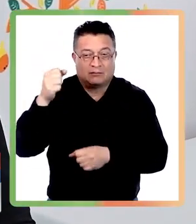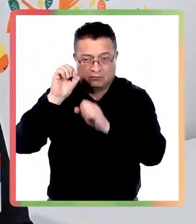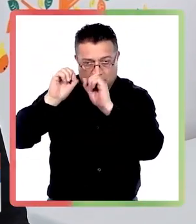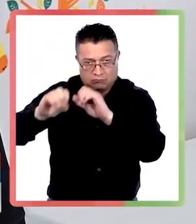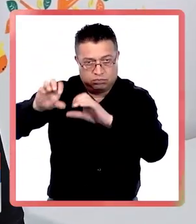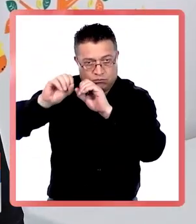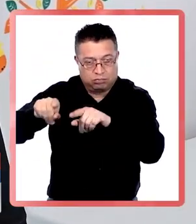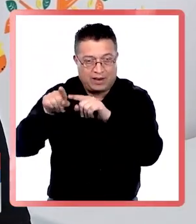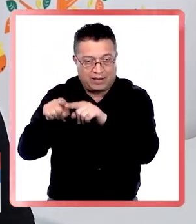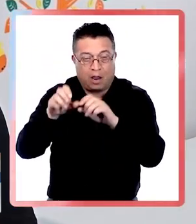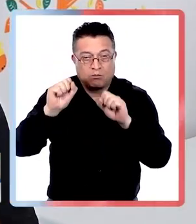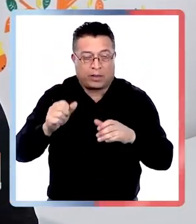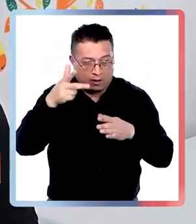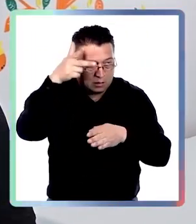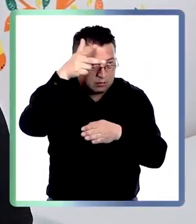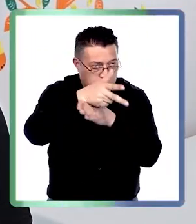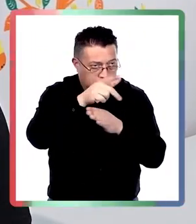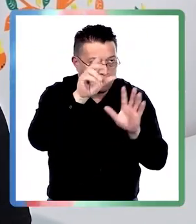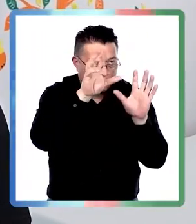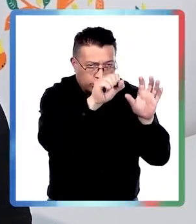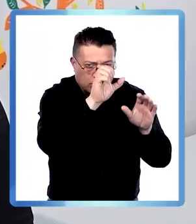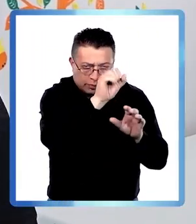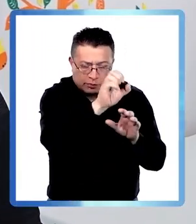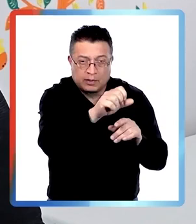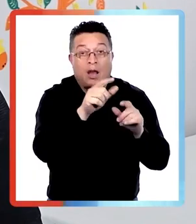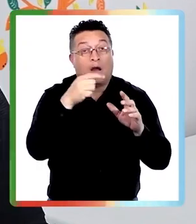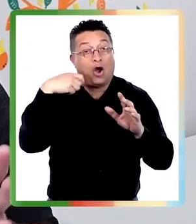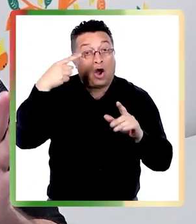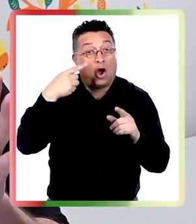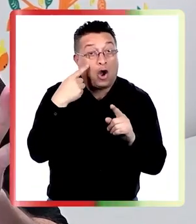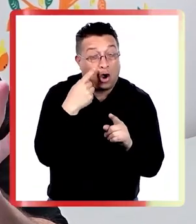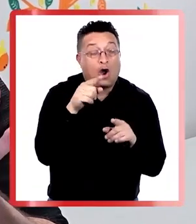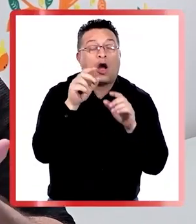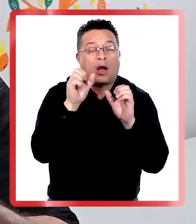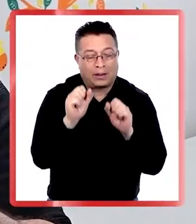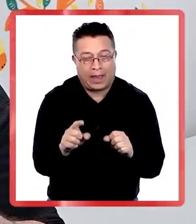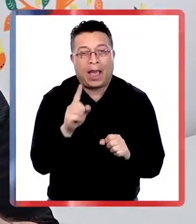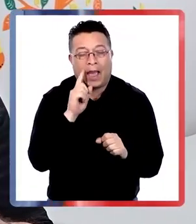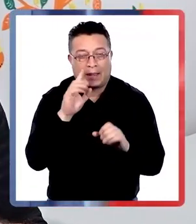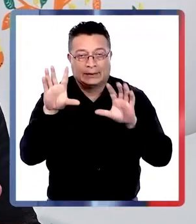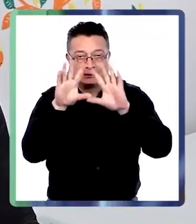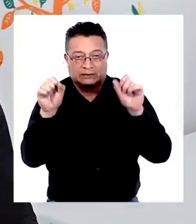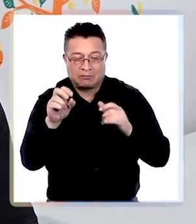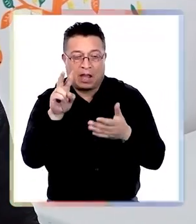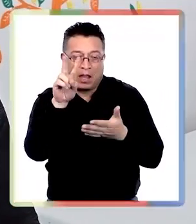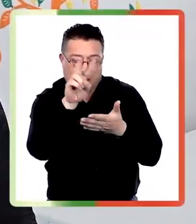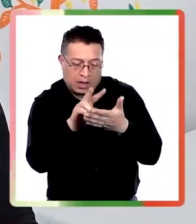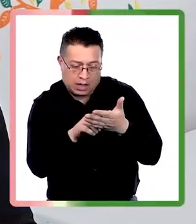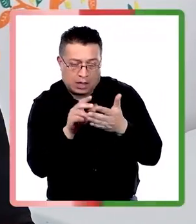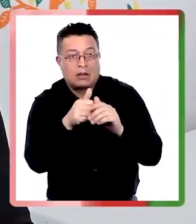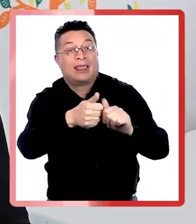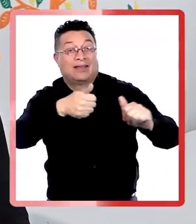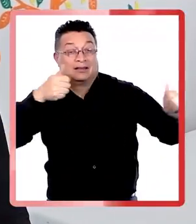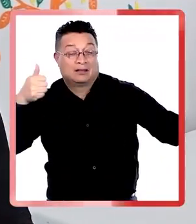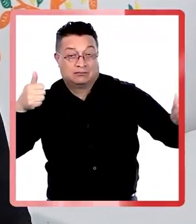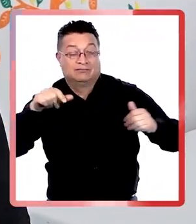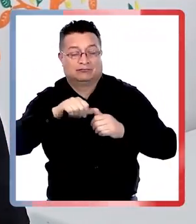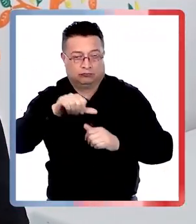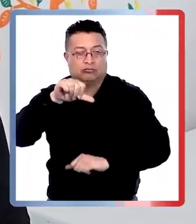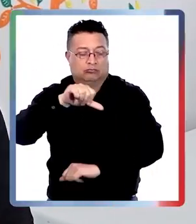habitualmente, que son las que estamos entrenando, que van a poder tomar las imágenes, y vamos a crear un sistema de lectura a